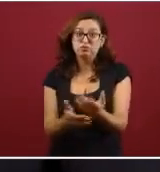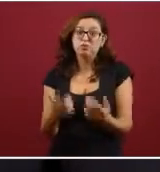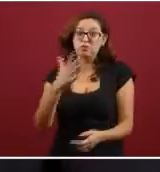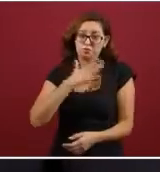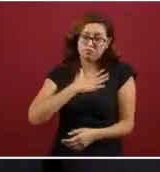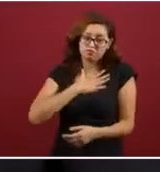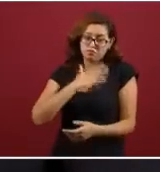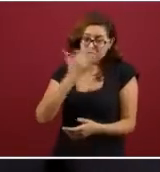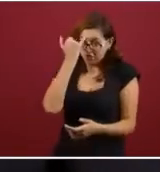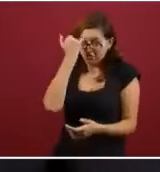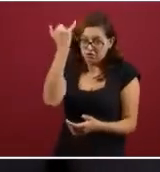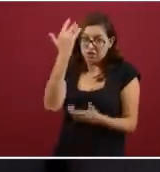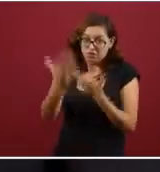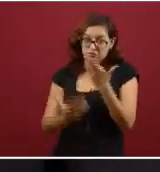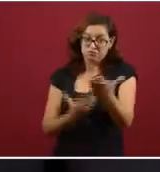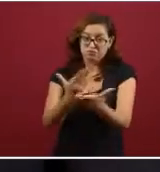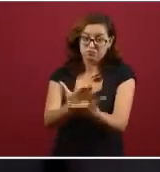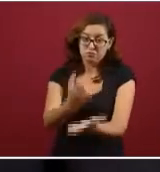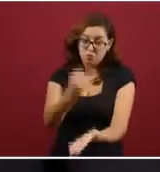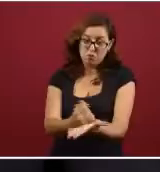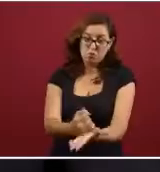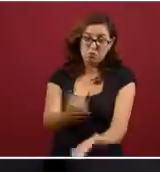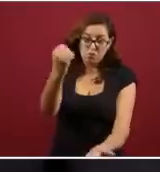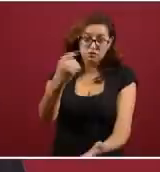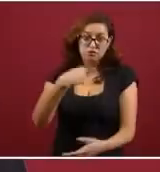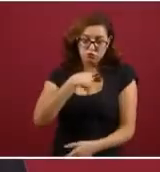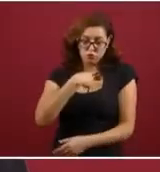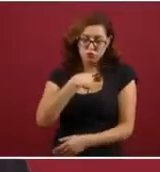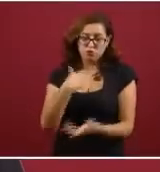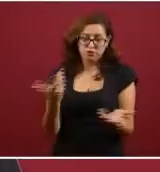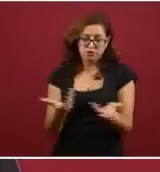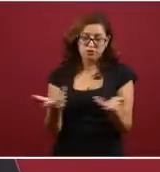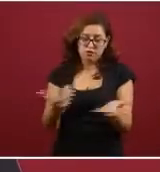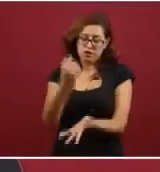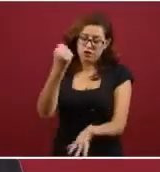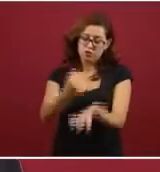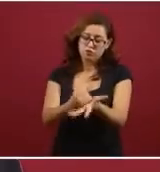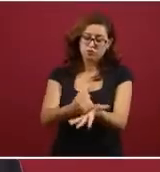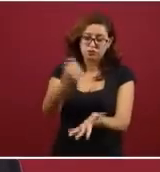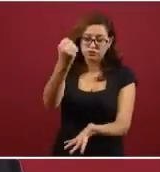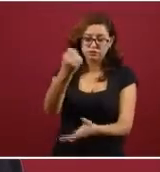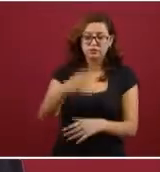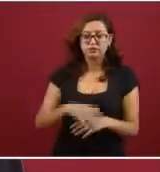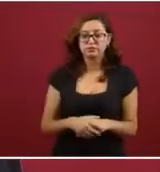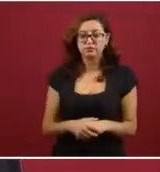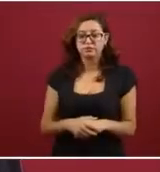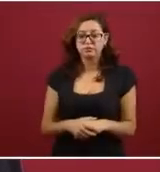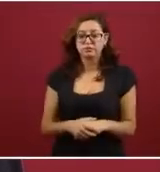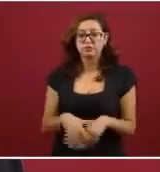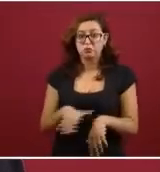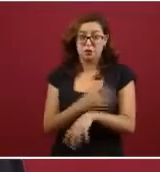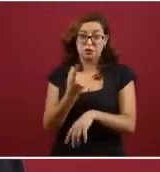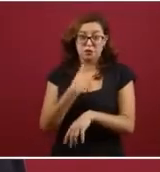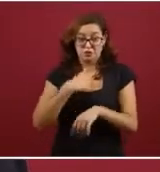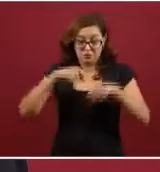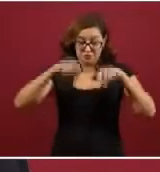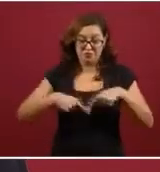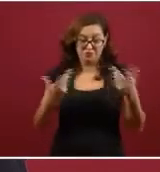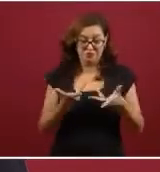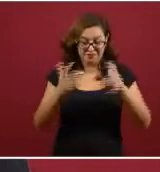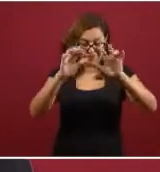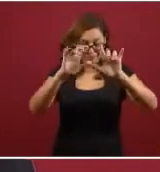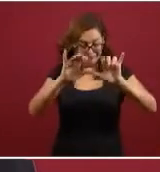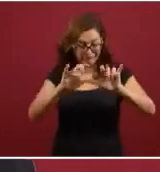yo autoricé, que incluso me tocó escribirla,